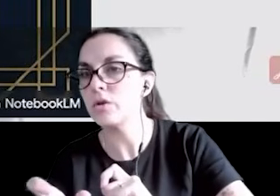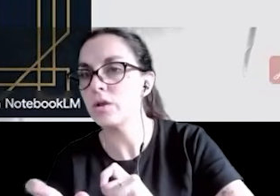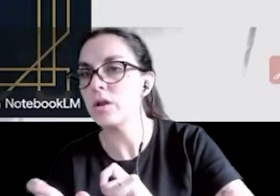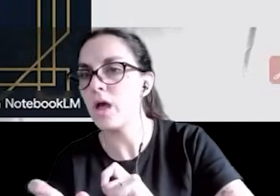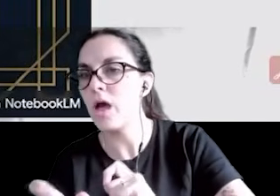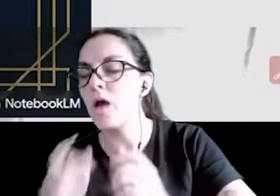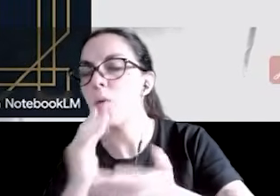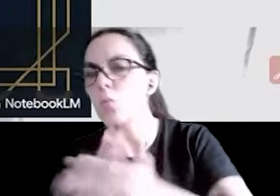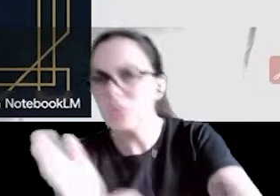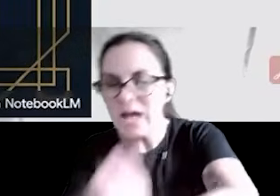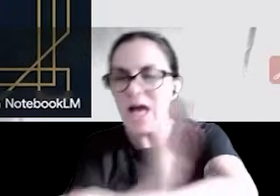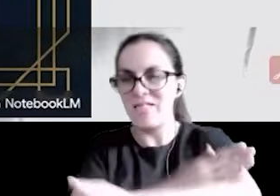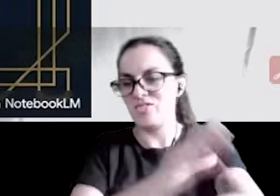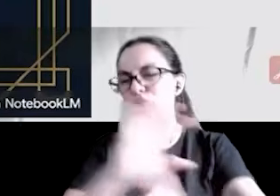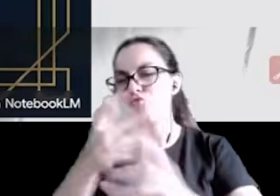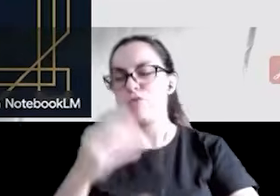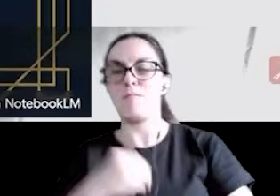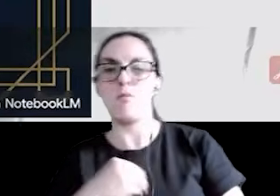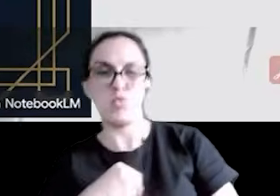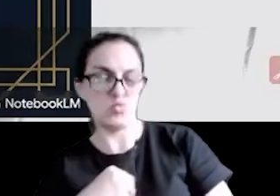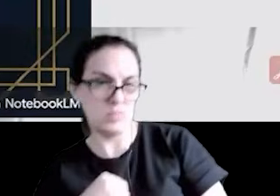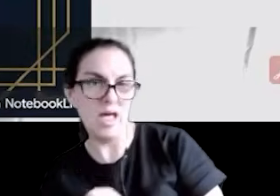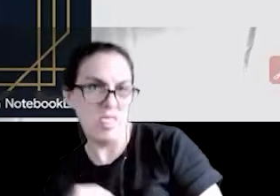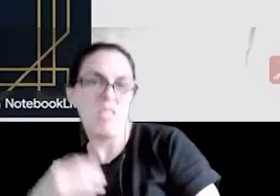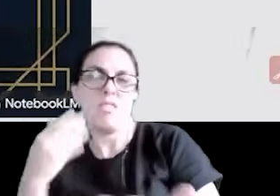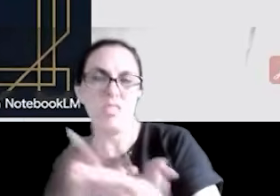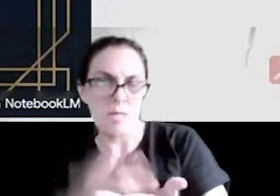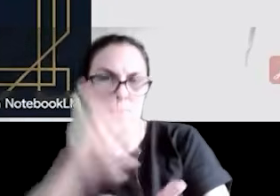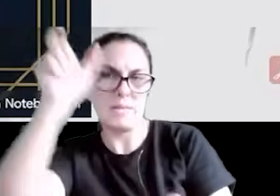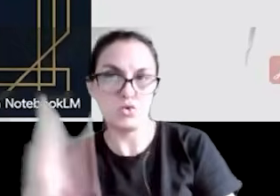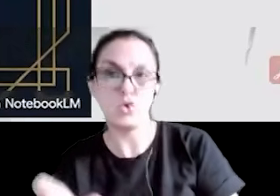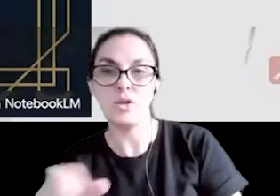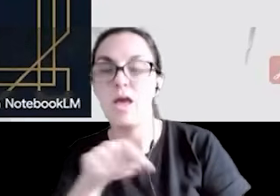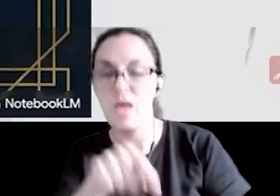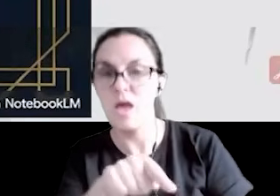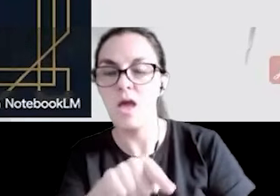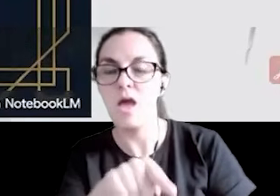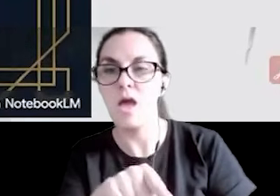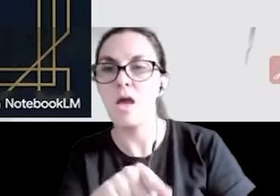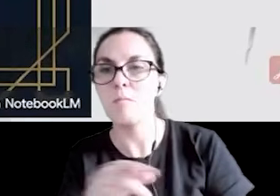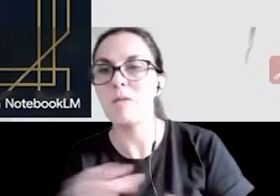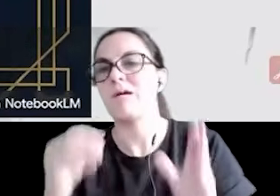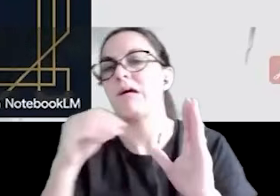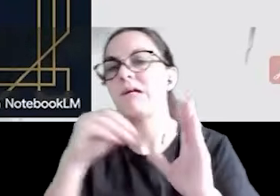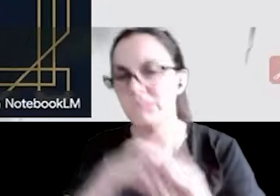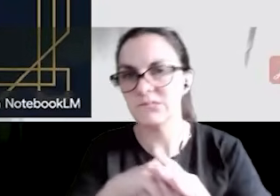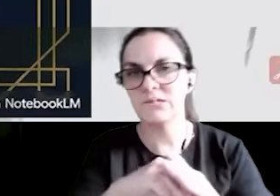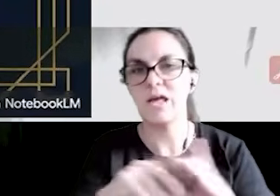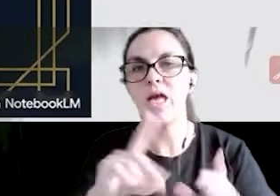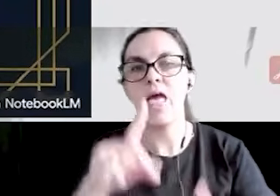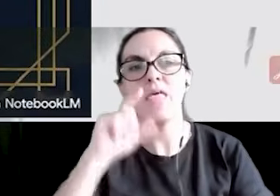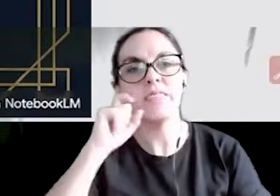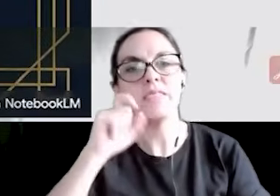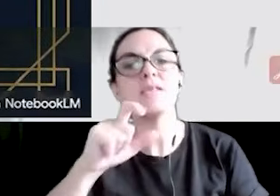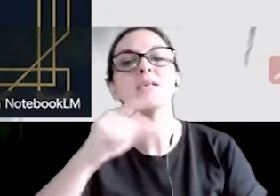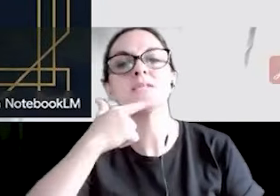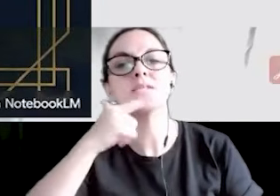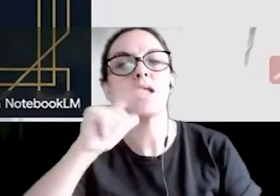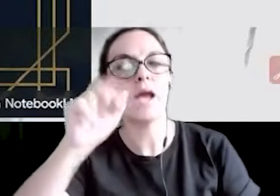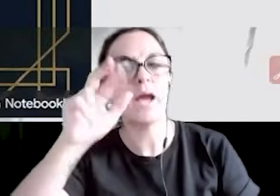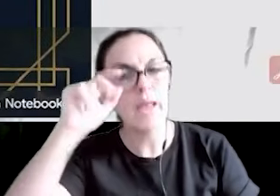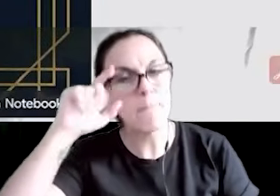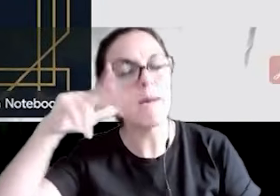intervención voluntariamente en forma espontánea tampoco van a considerarse dentro de lo que es la discrepancia significativa para reducir